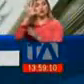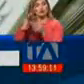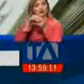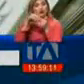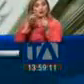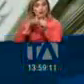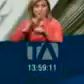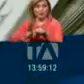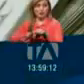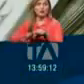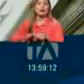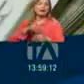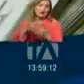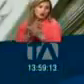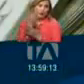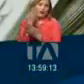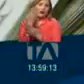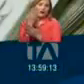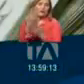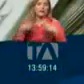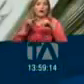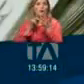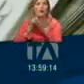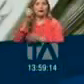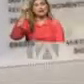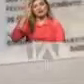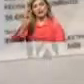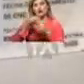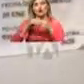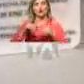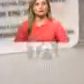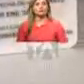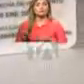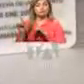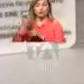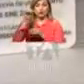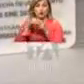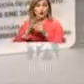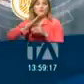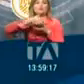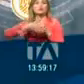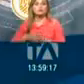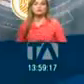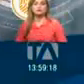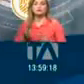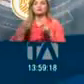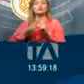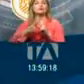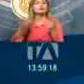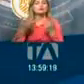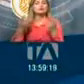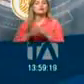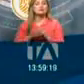$5 si es la primera vez, y si se trata de una renovación costará $16, es decir, un dólar más que el valor actual, y se empezará a